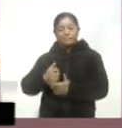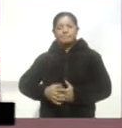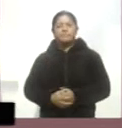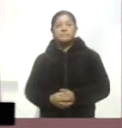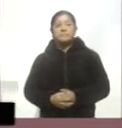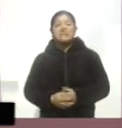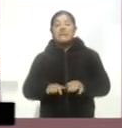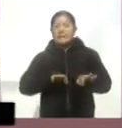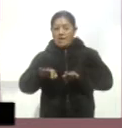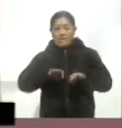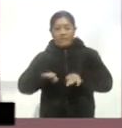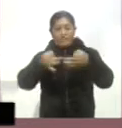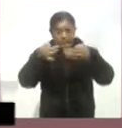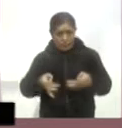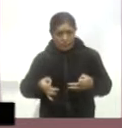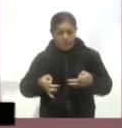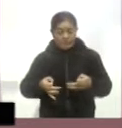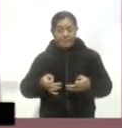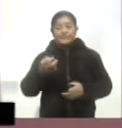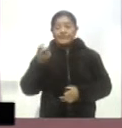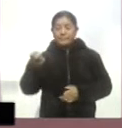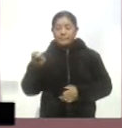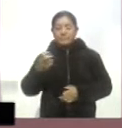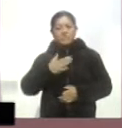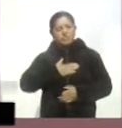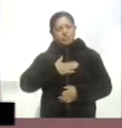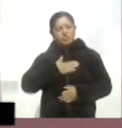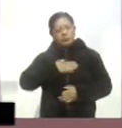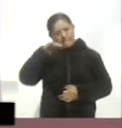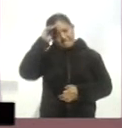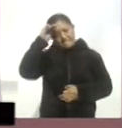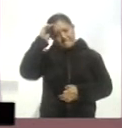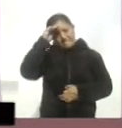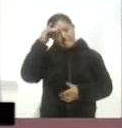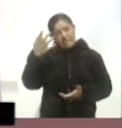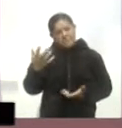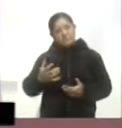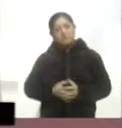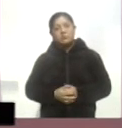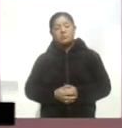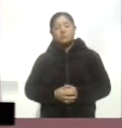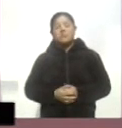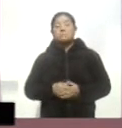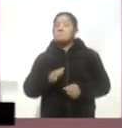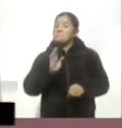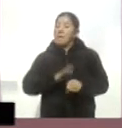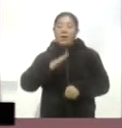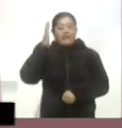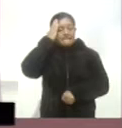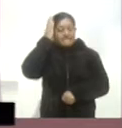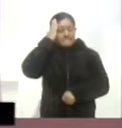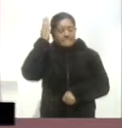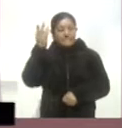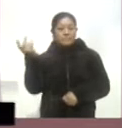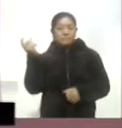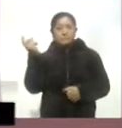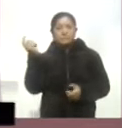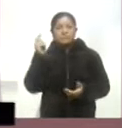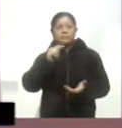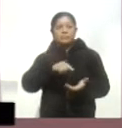formales son los que para nosotros son de prioridad adicional